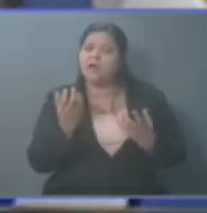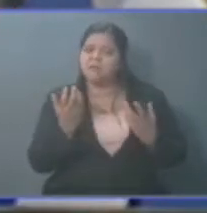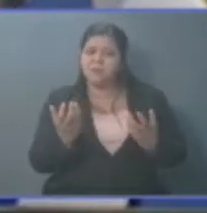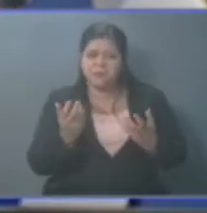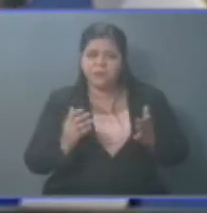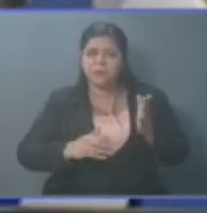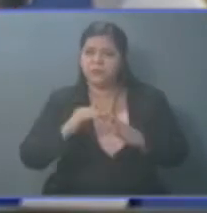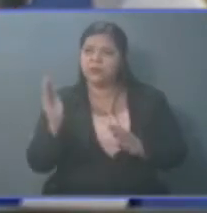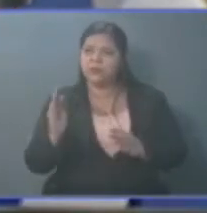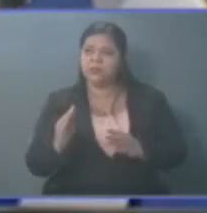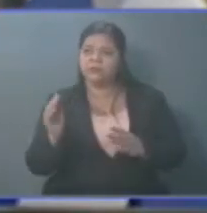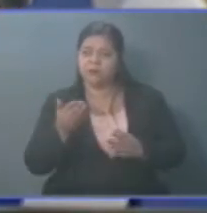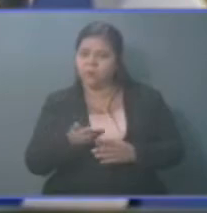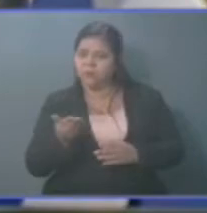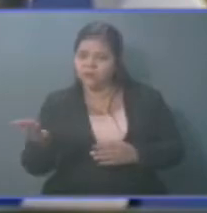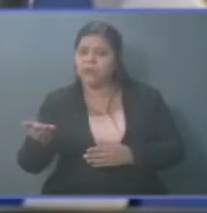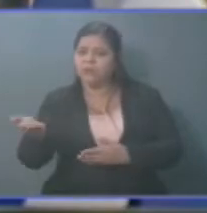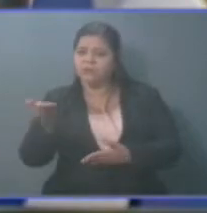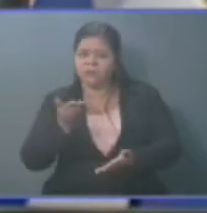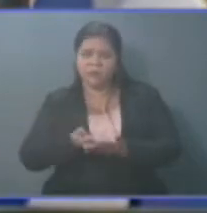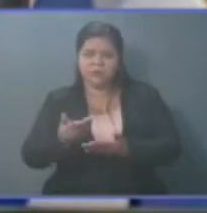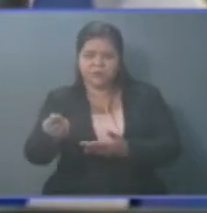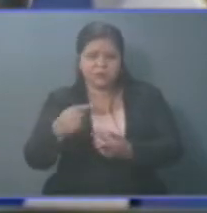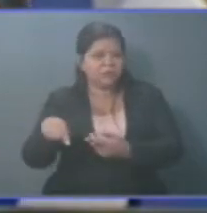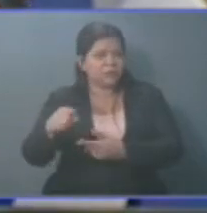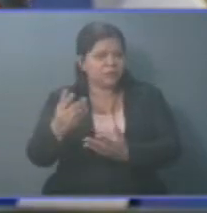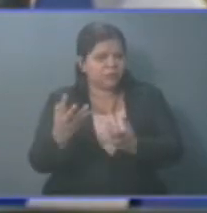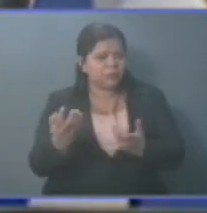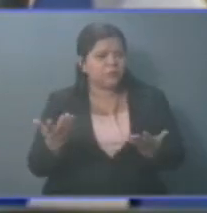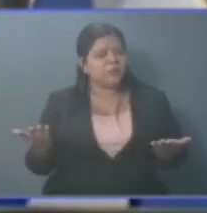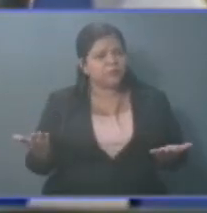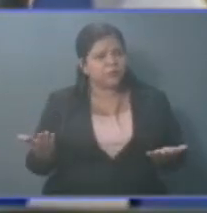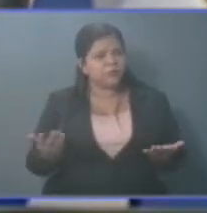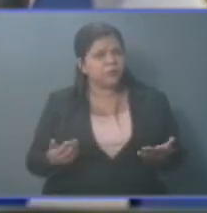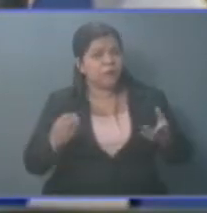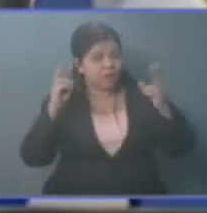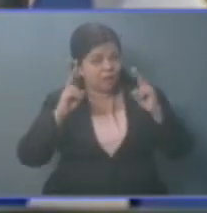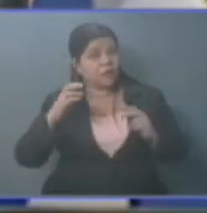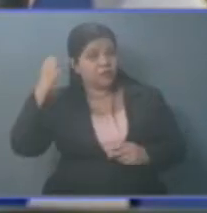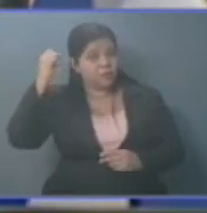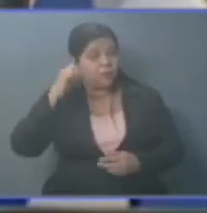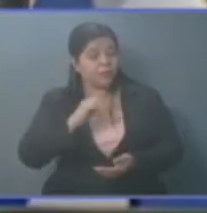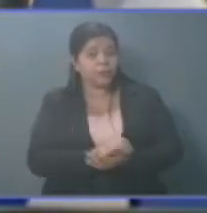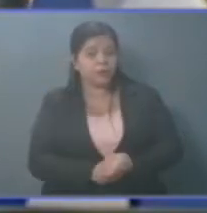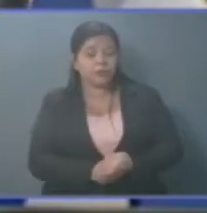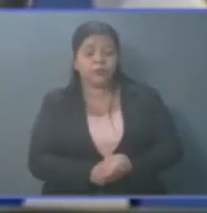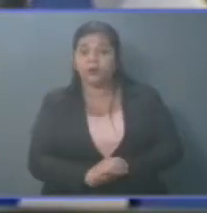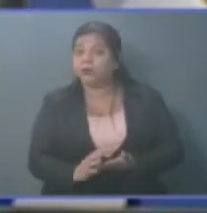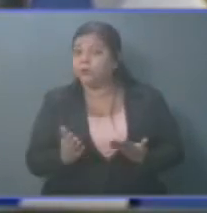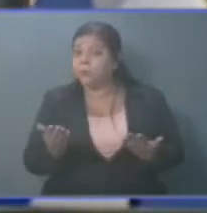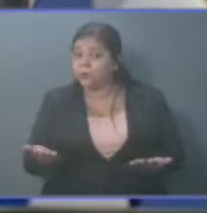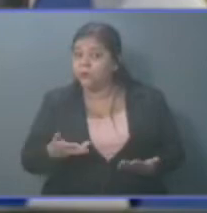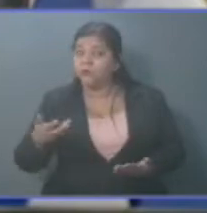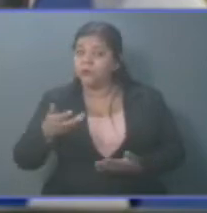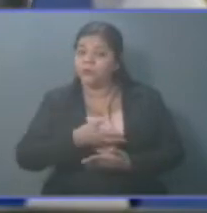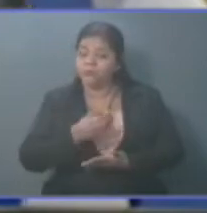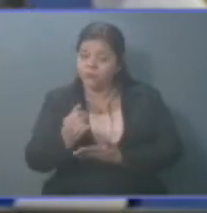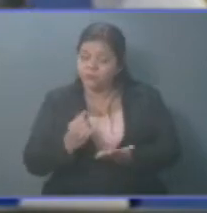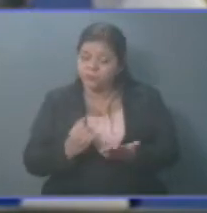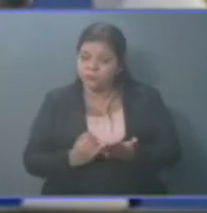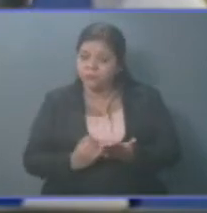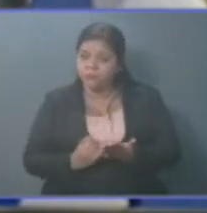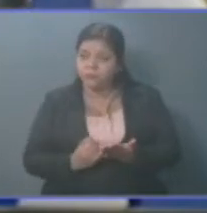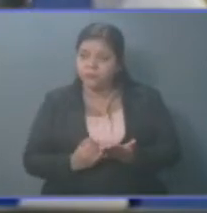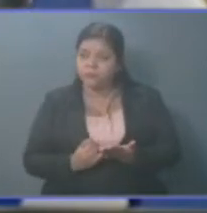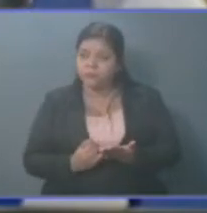las precisiones que ellos nos están requiriendo. Ese tema es importantísimo, porque lo que hay que diseñar